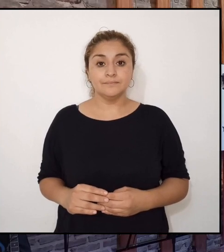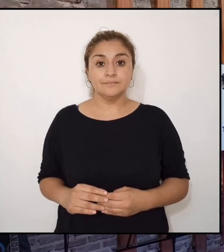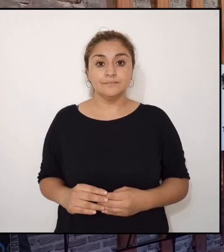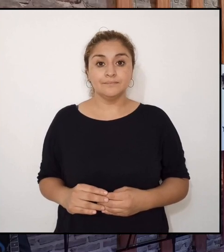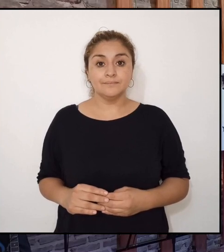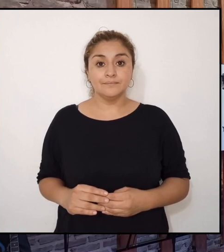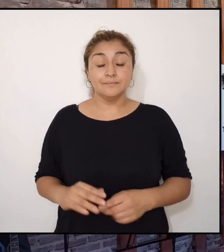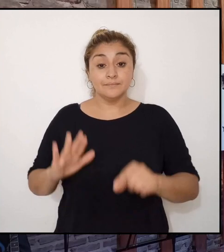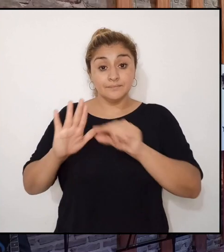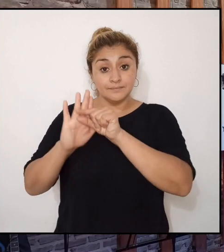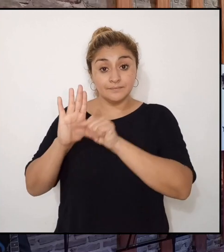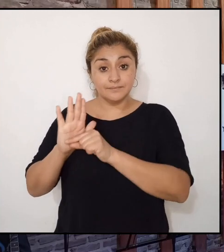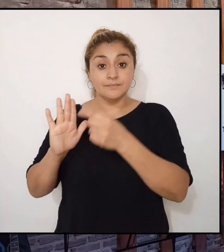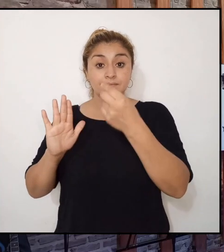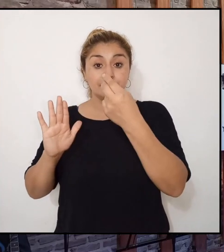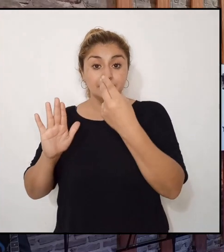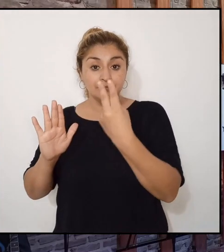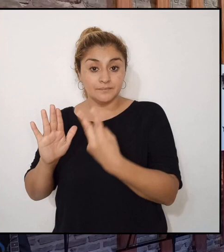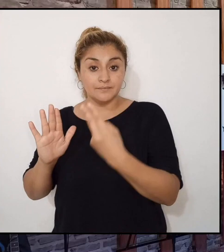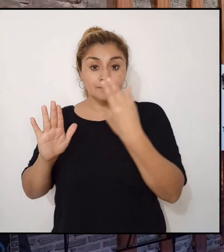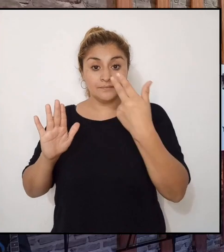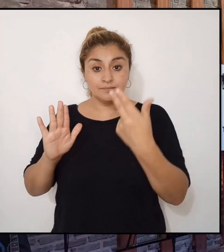Versículo 23 y 24 dice: